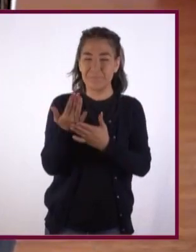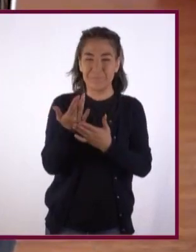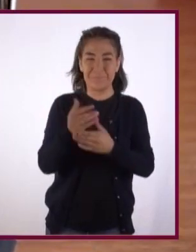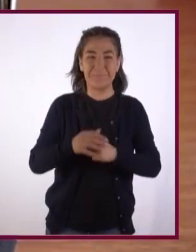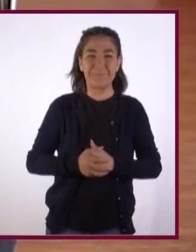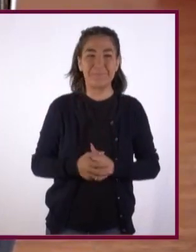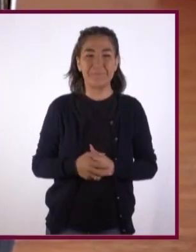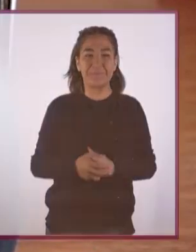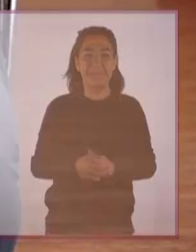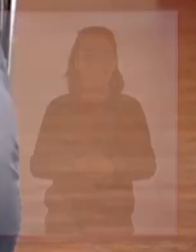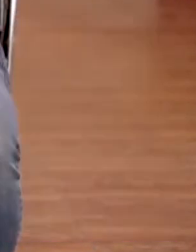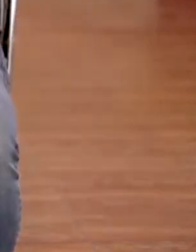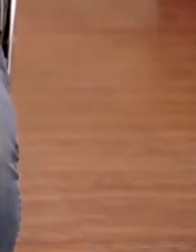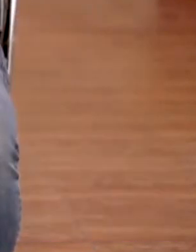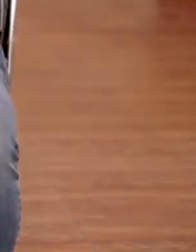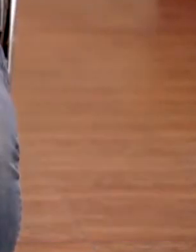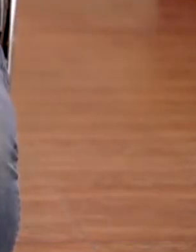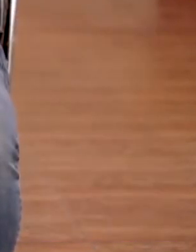un segundo.